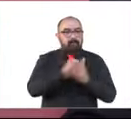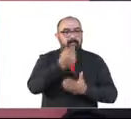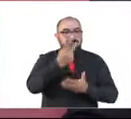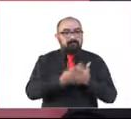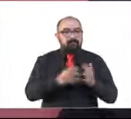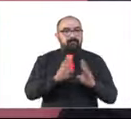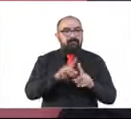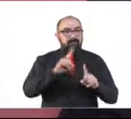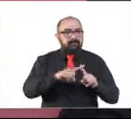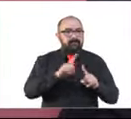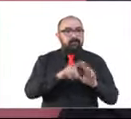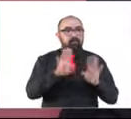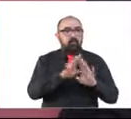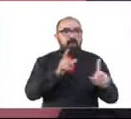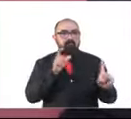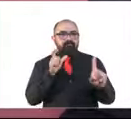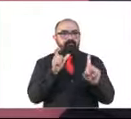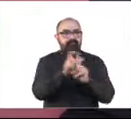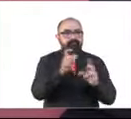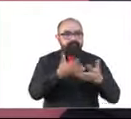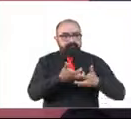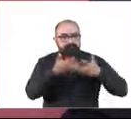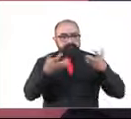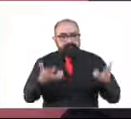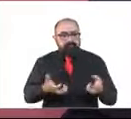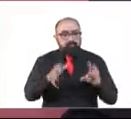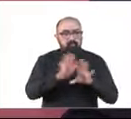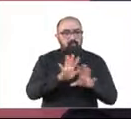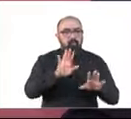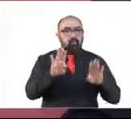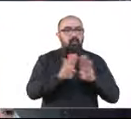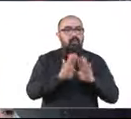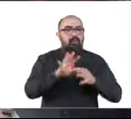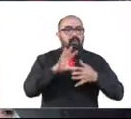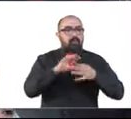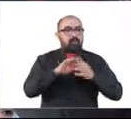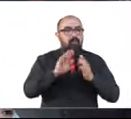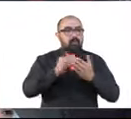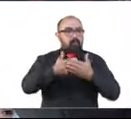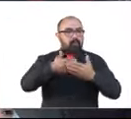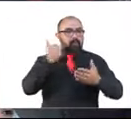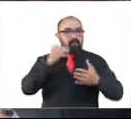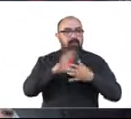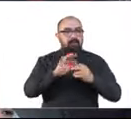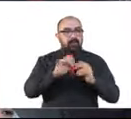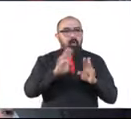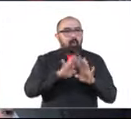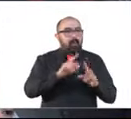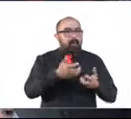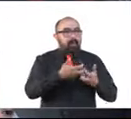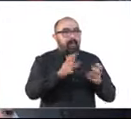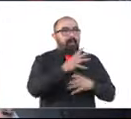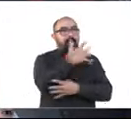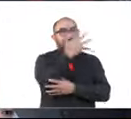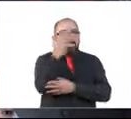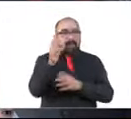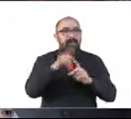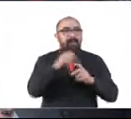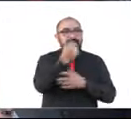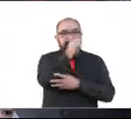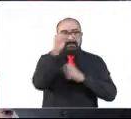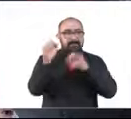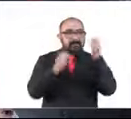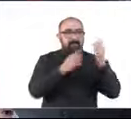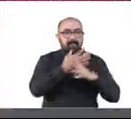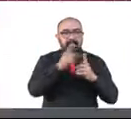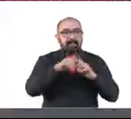ser ejidos, comunidades, incluso algunas veces también ya en pequeños propietarios, es decir, las selvas, los bosques, las playas,